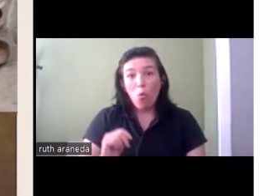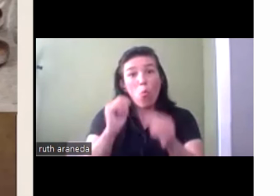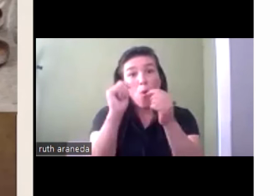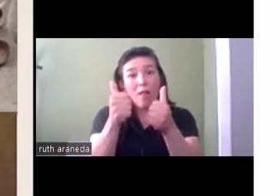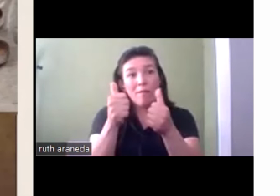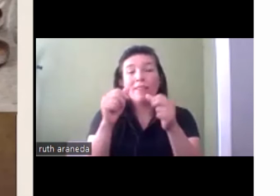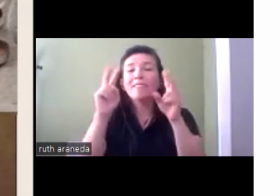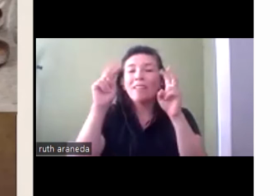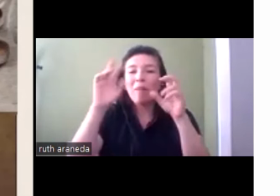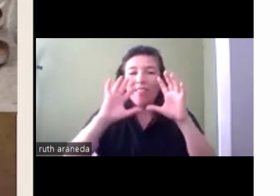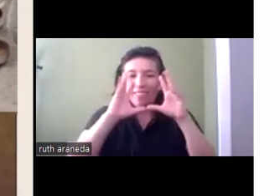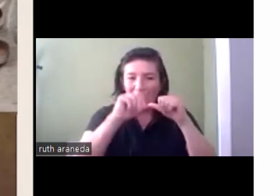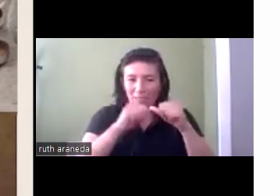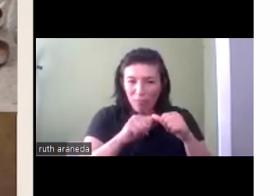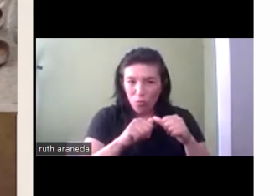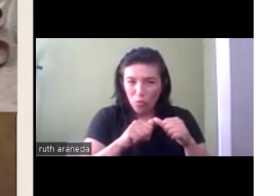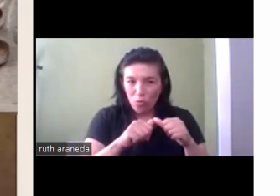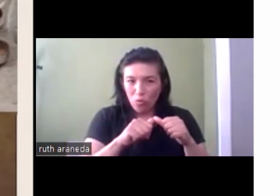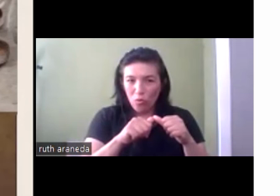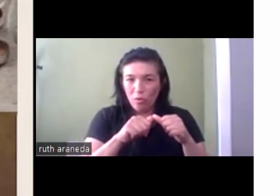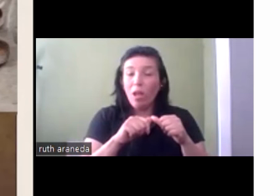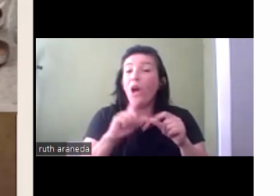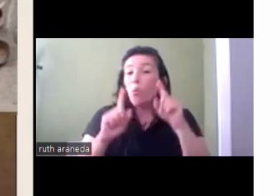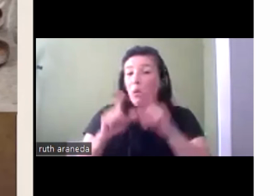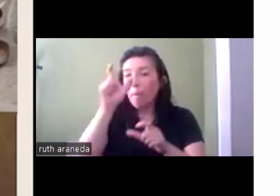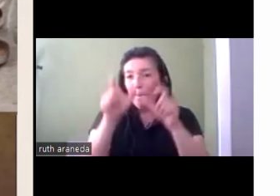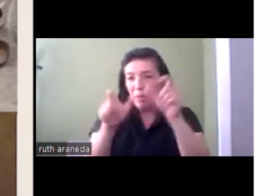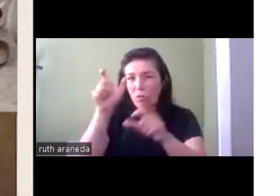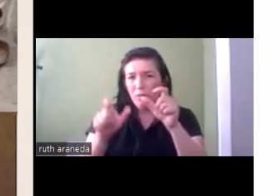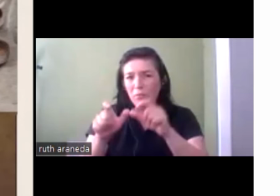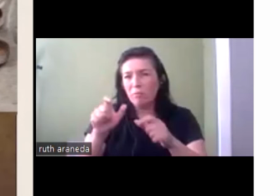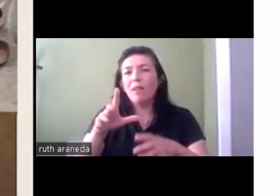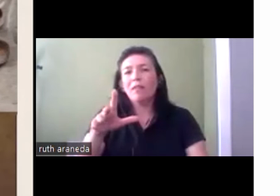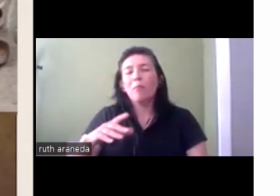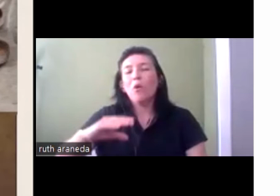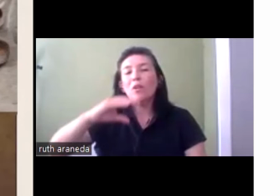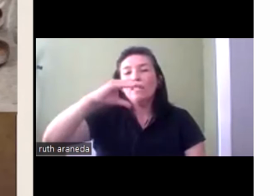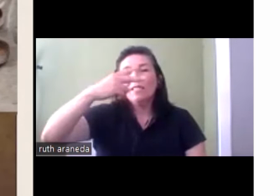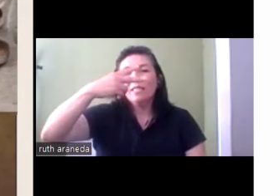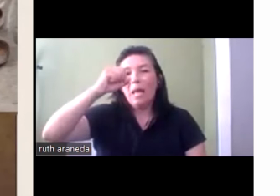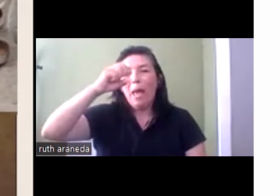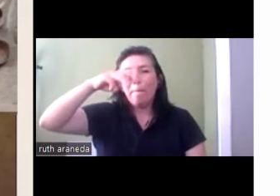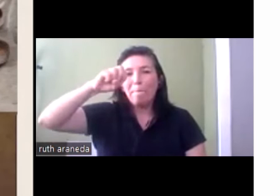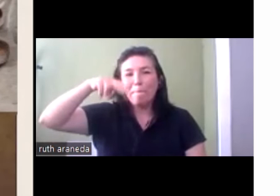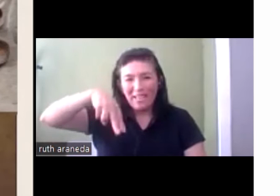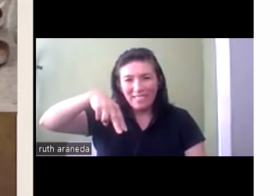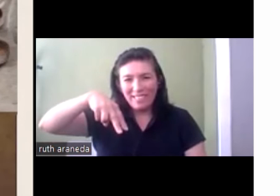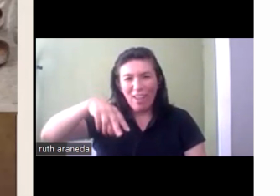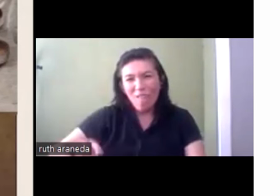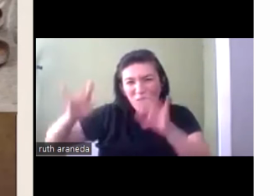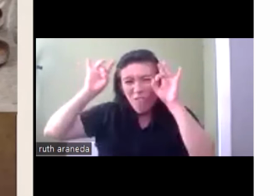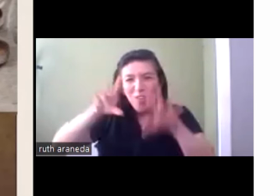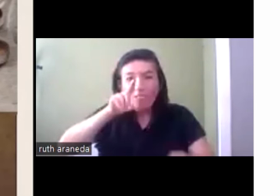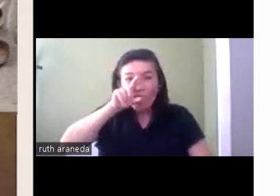ámbito ritual, en el caso de ciertos personajes que se han caracterizado como chamanes. Esto deducido del hallazgo en